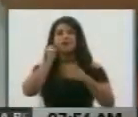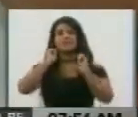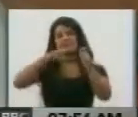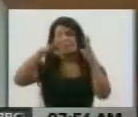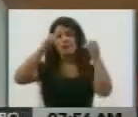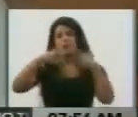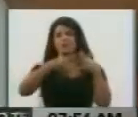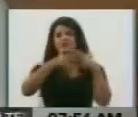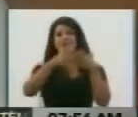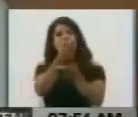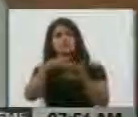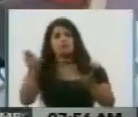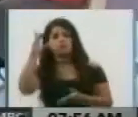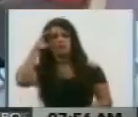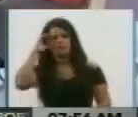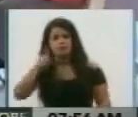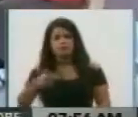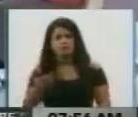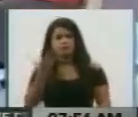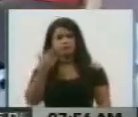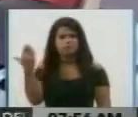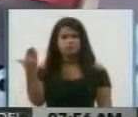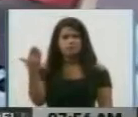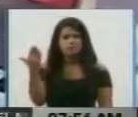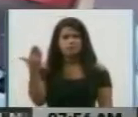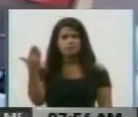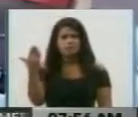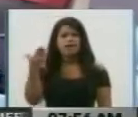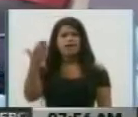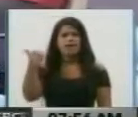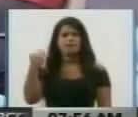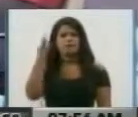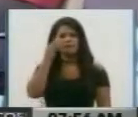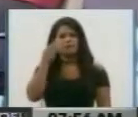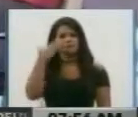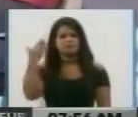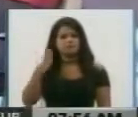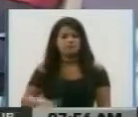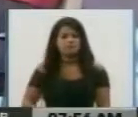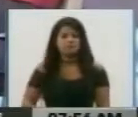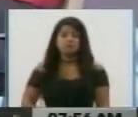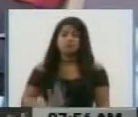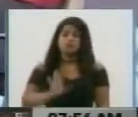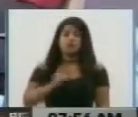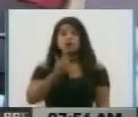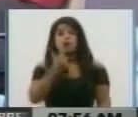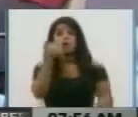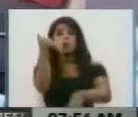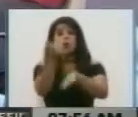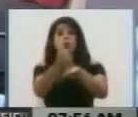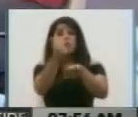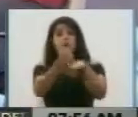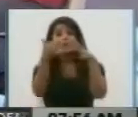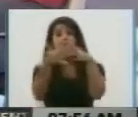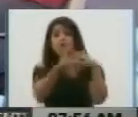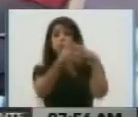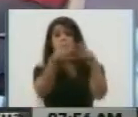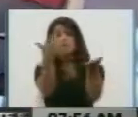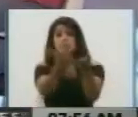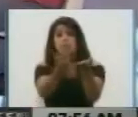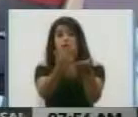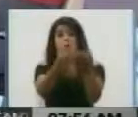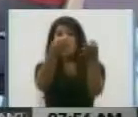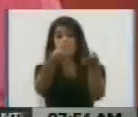con la presidenta Dilma Rousseff, cuando entregó cartas credenciales. Yo no puedo decir que, digamos, como una